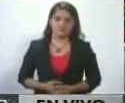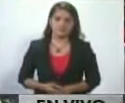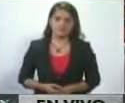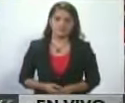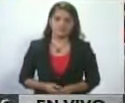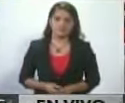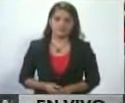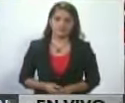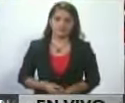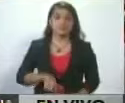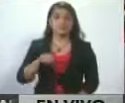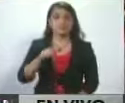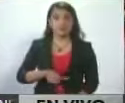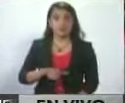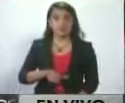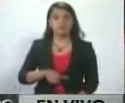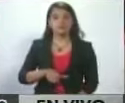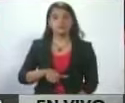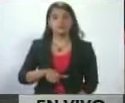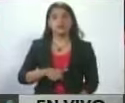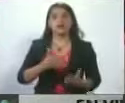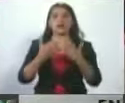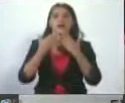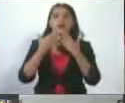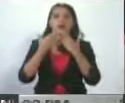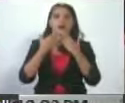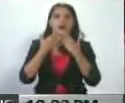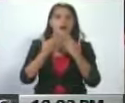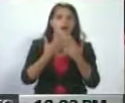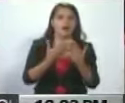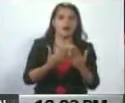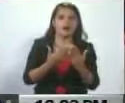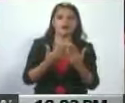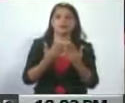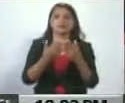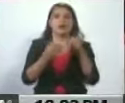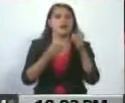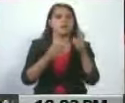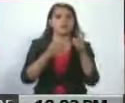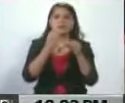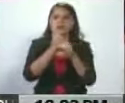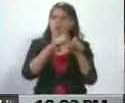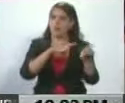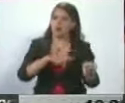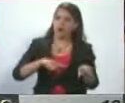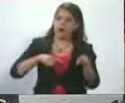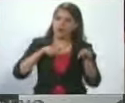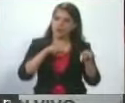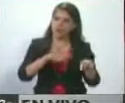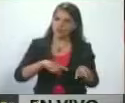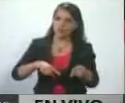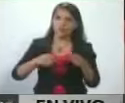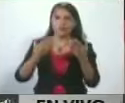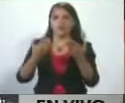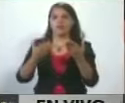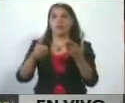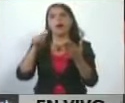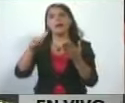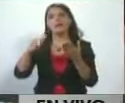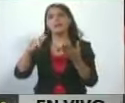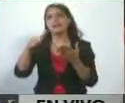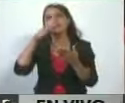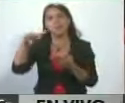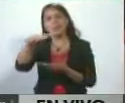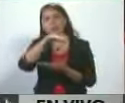hoy yo tengo que venir a darle las gracias a cada hombre, a ti campesino, campesina, a ti poblador, a